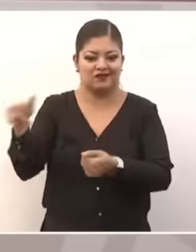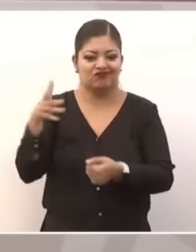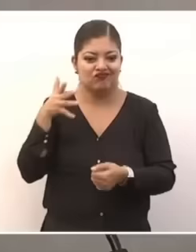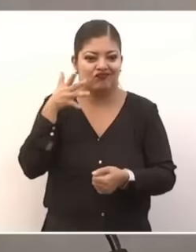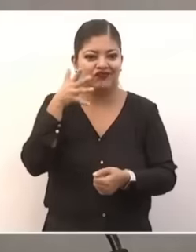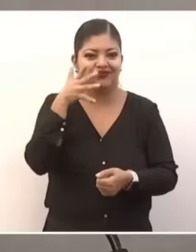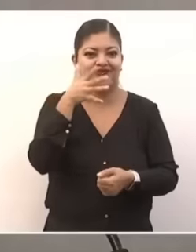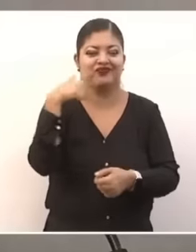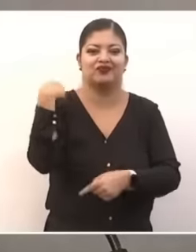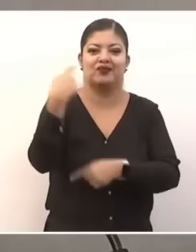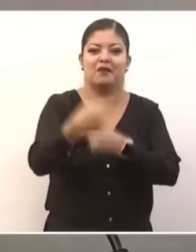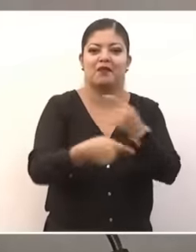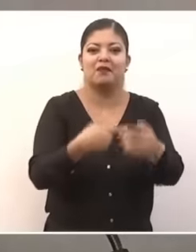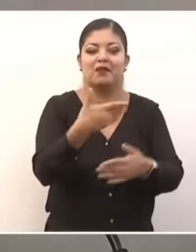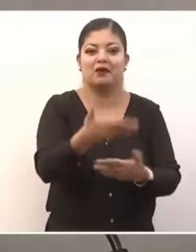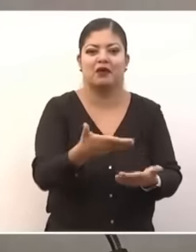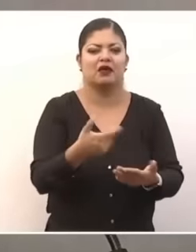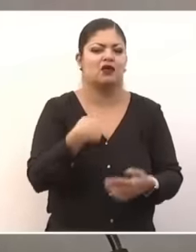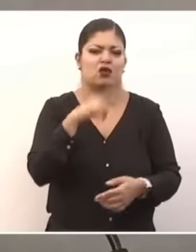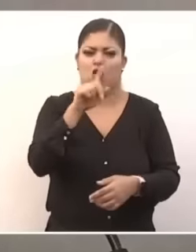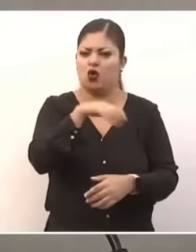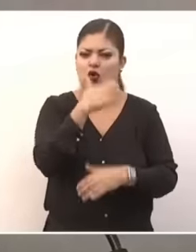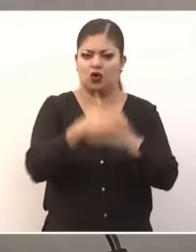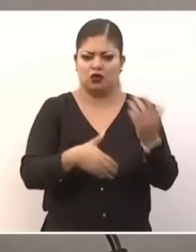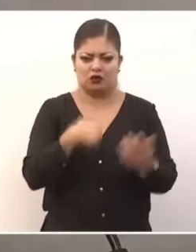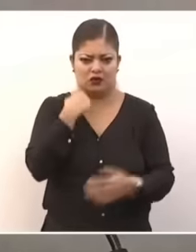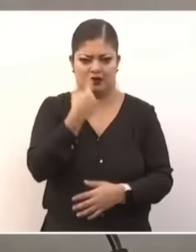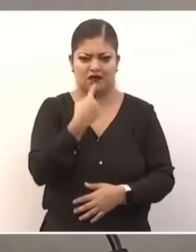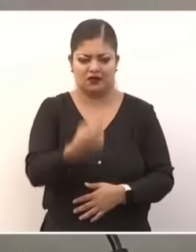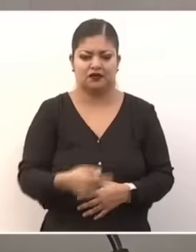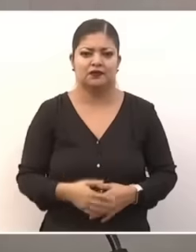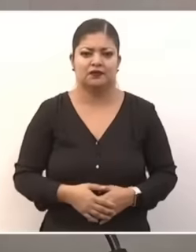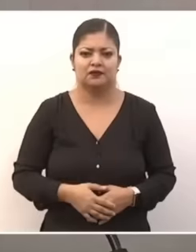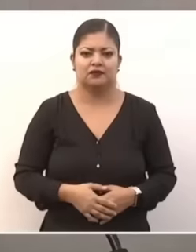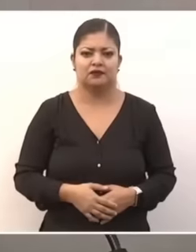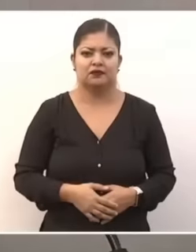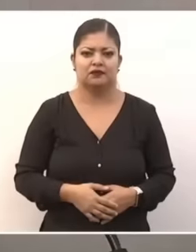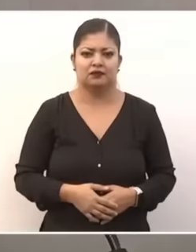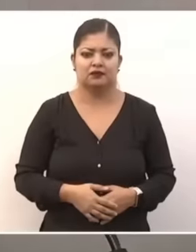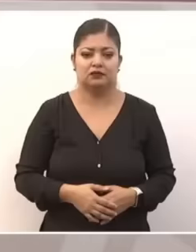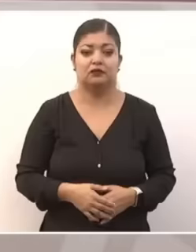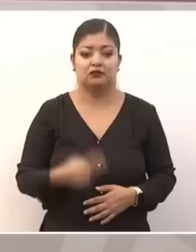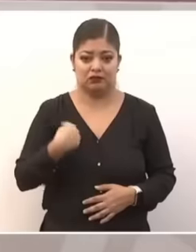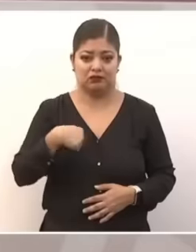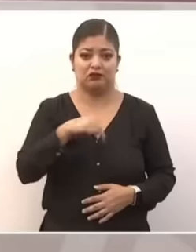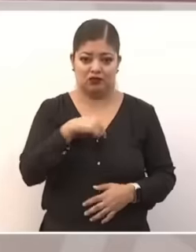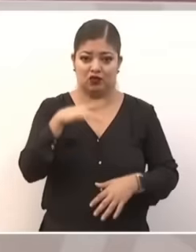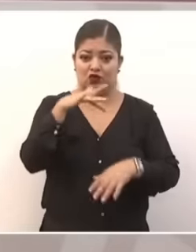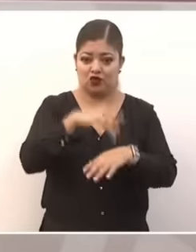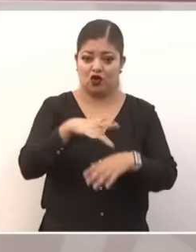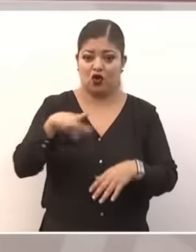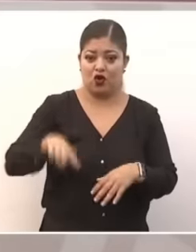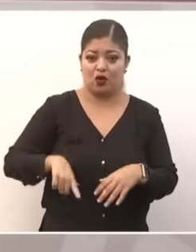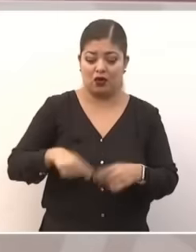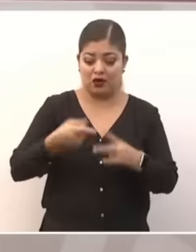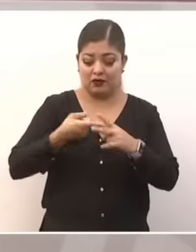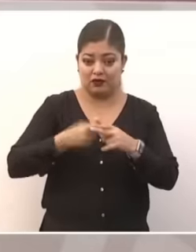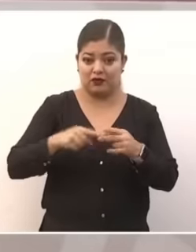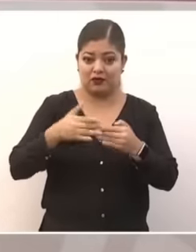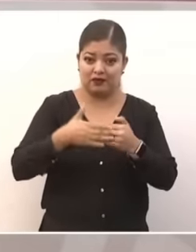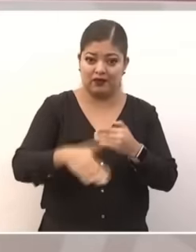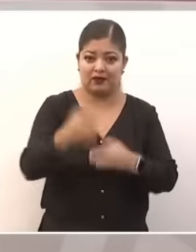marcado. Termino con esto. Nos va a tocar gobernar a partir del